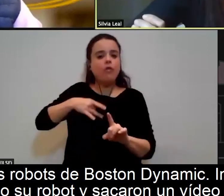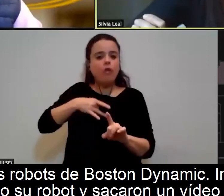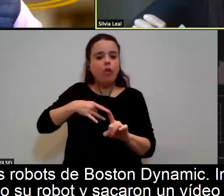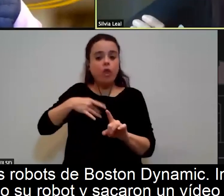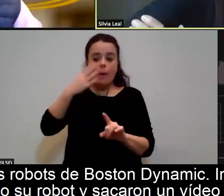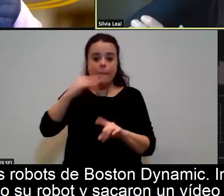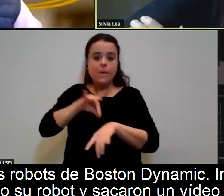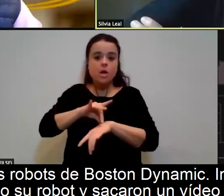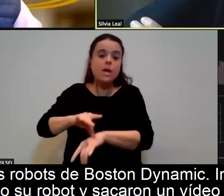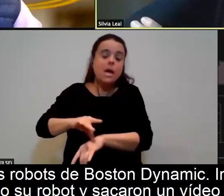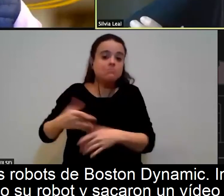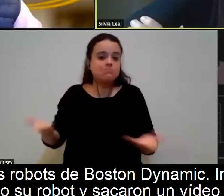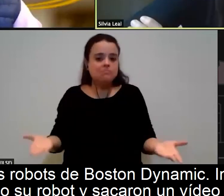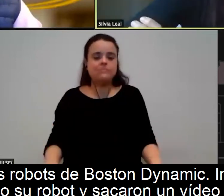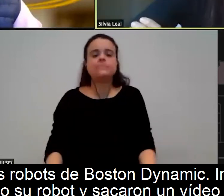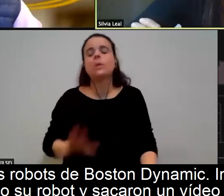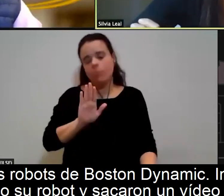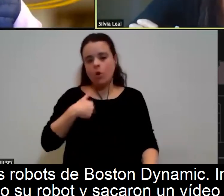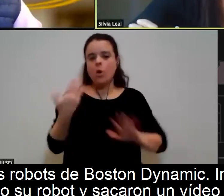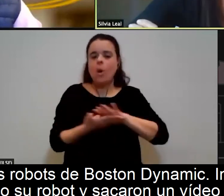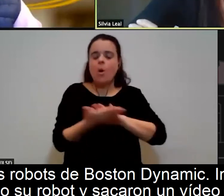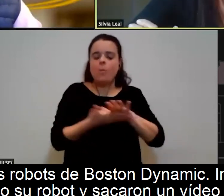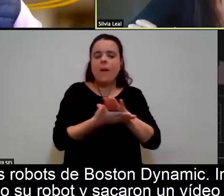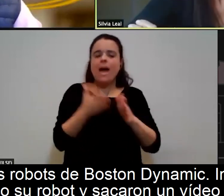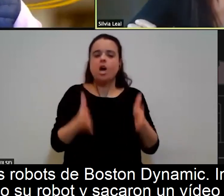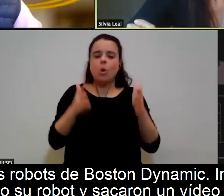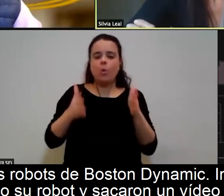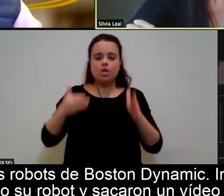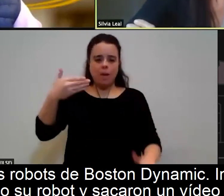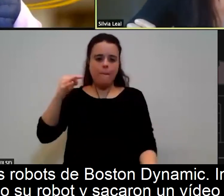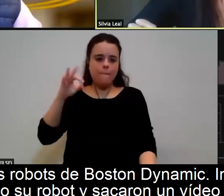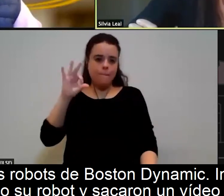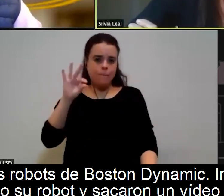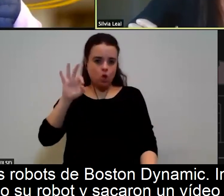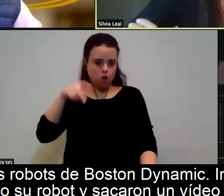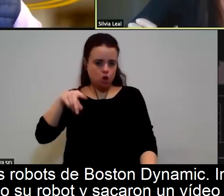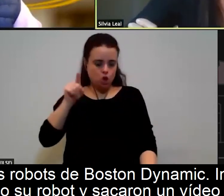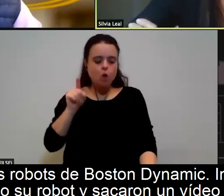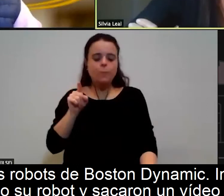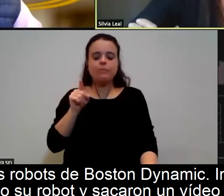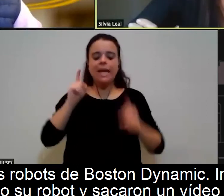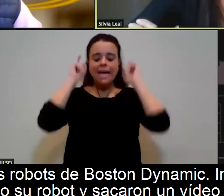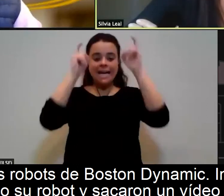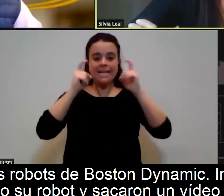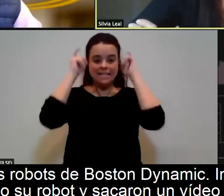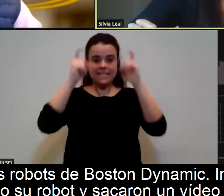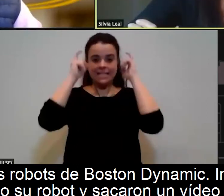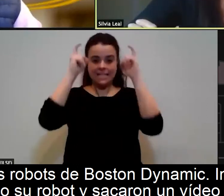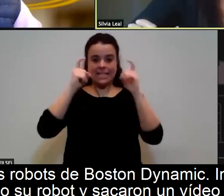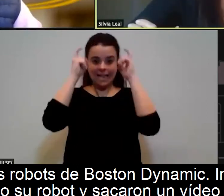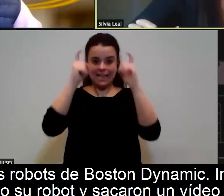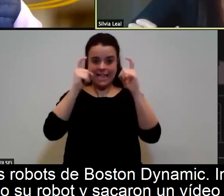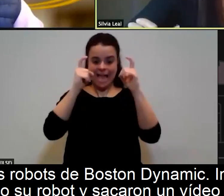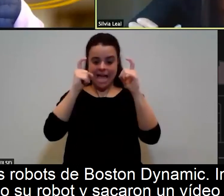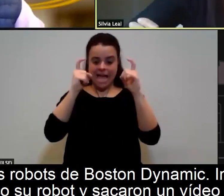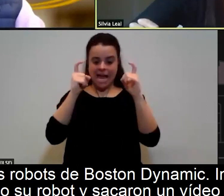bueno, aquí voy a hablar de los robots de Boston Dynamics y es que de hecho intentaron bajar al terreno doméstico